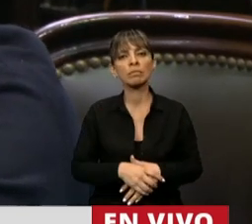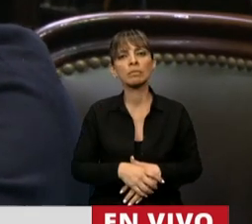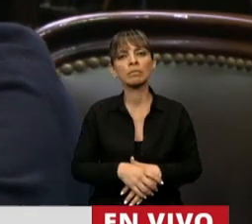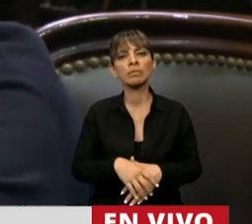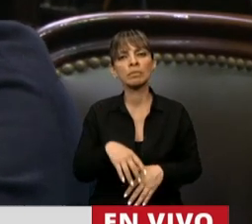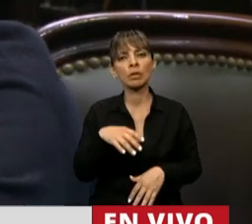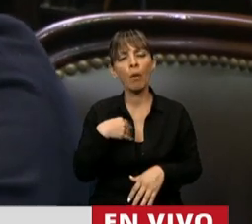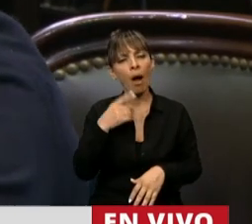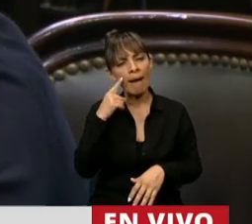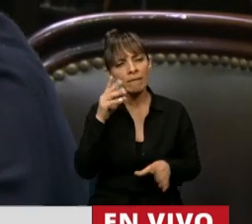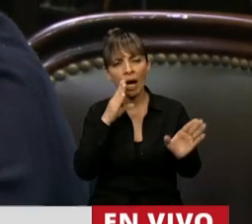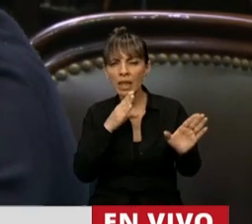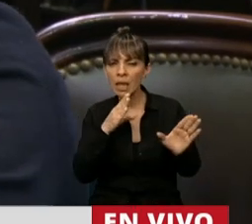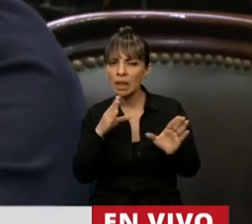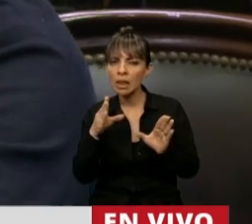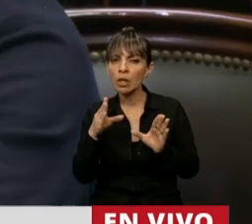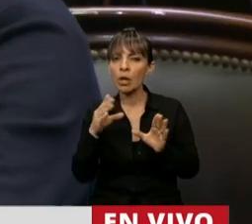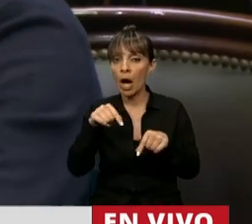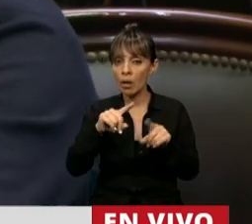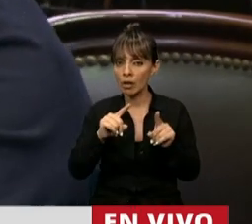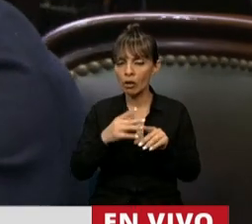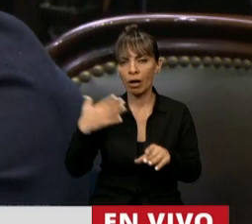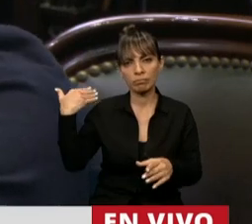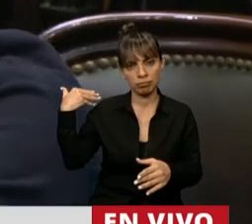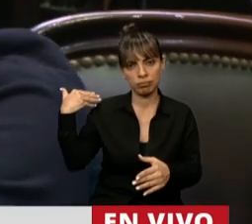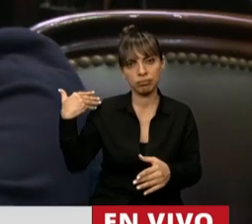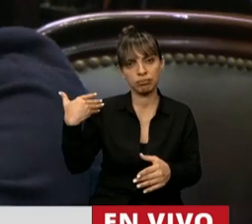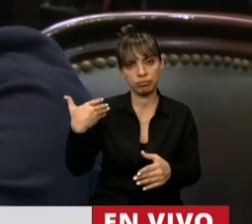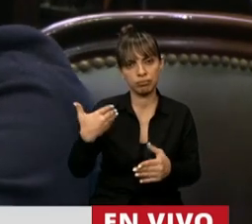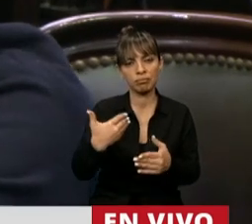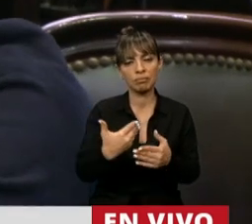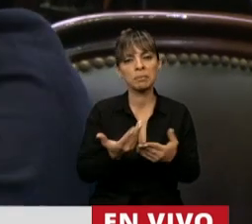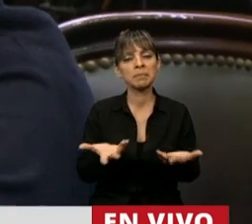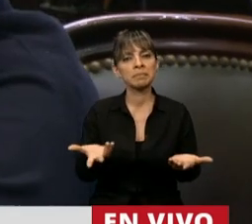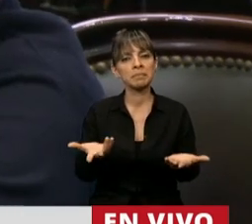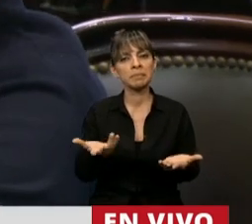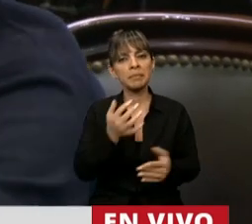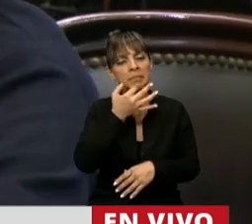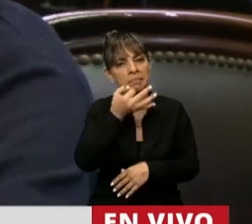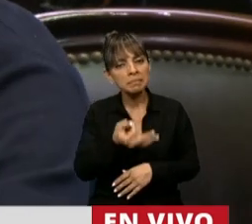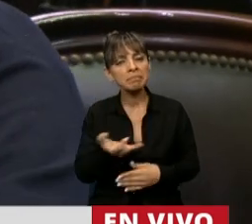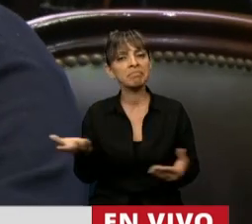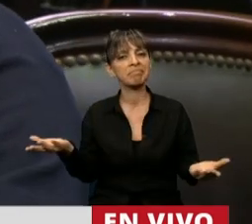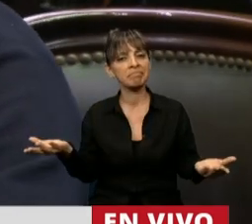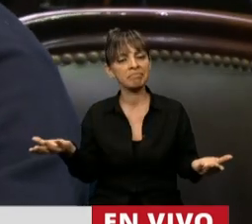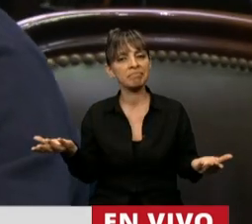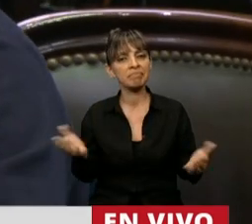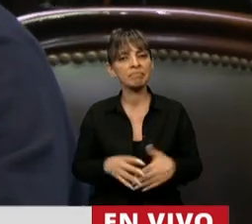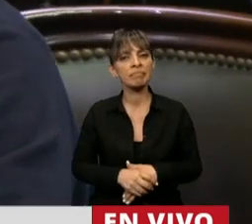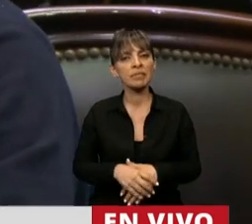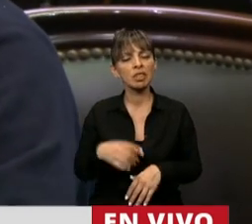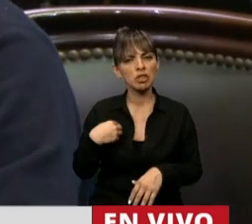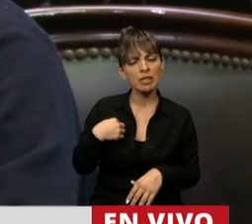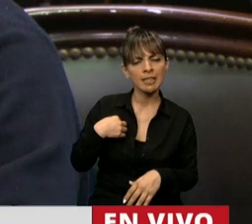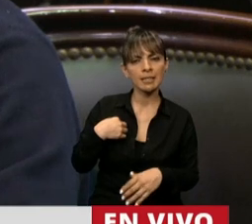siguiendo desde hace mucho tiempo. Y la verdad, señor presidente, que lo que